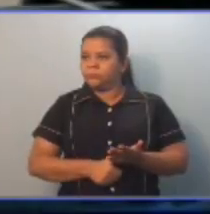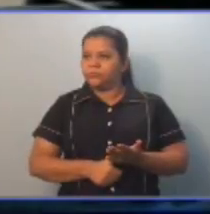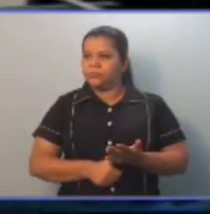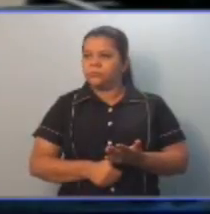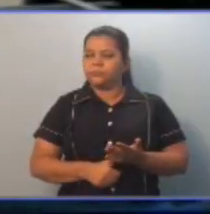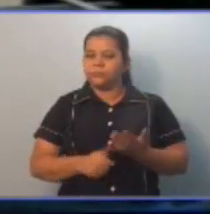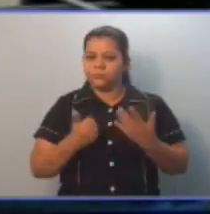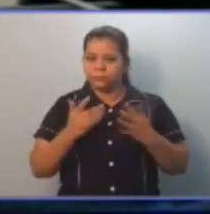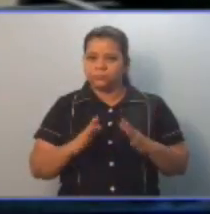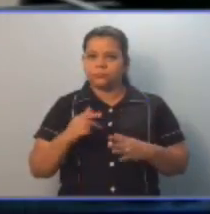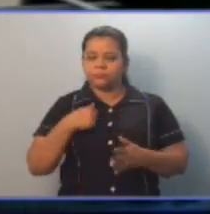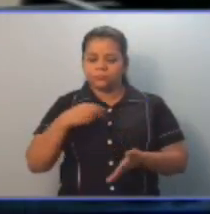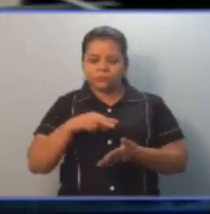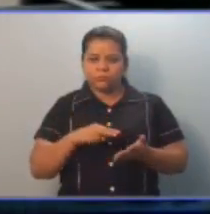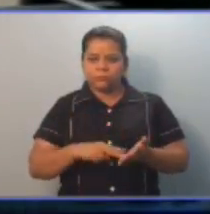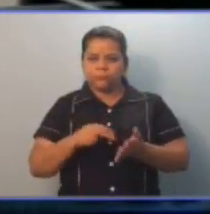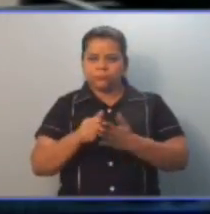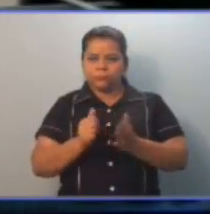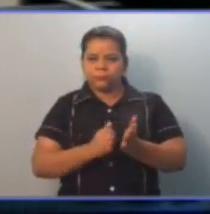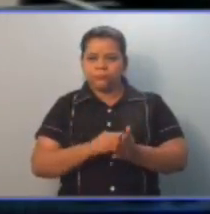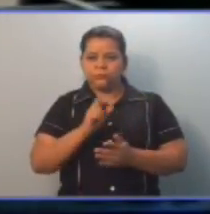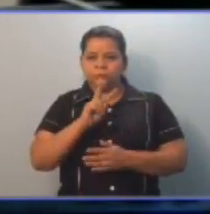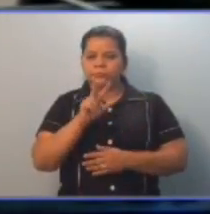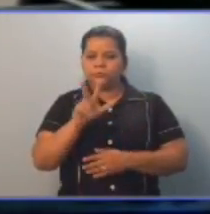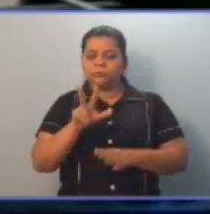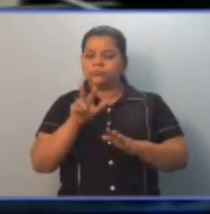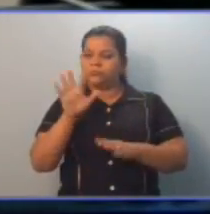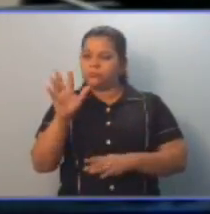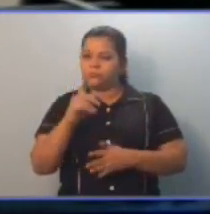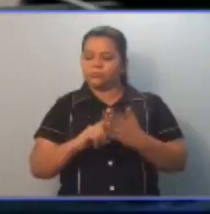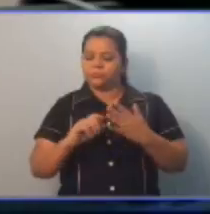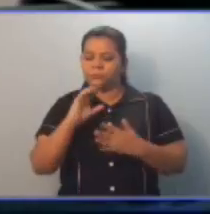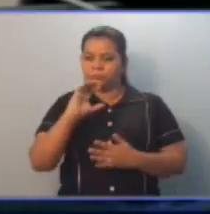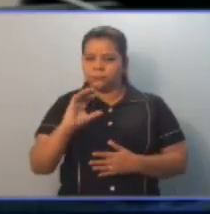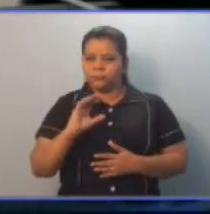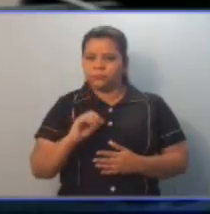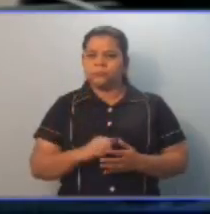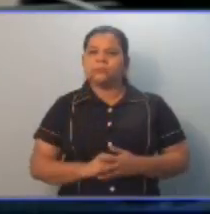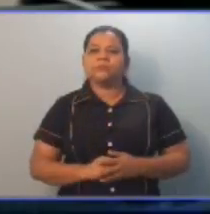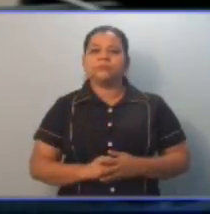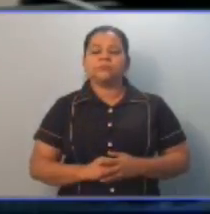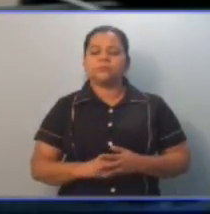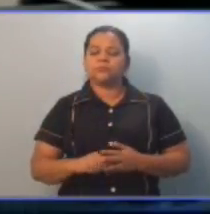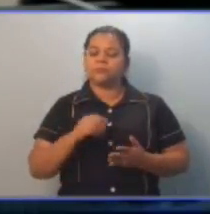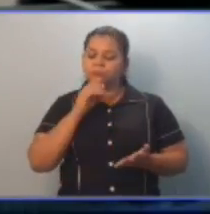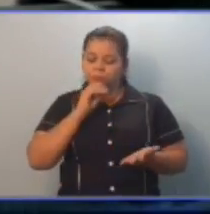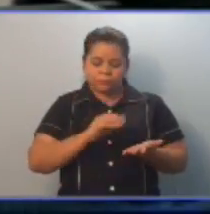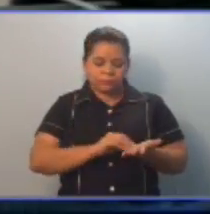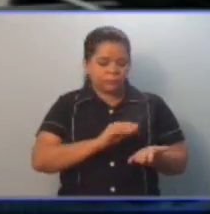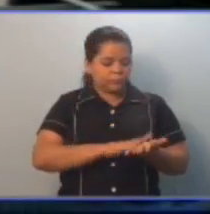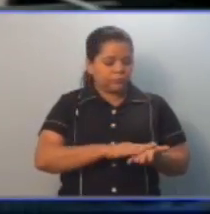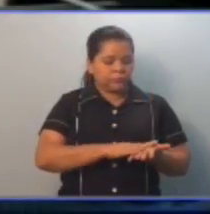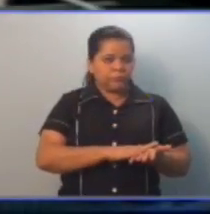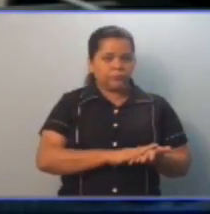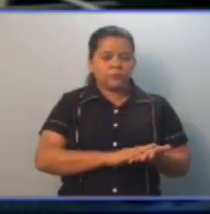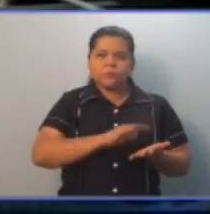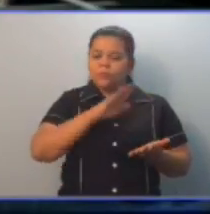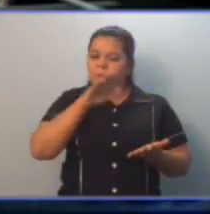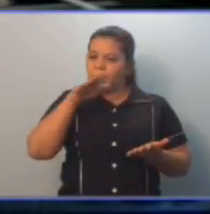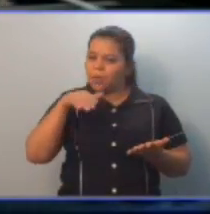cuando leo el artículo 235 de la Constitución de la República, que dice: